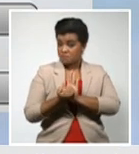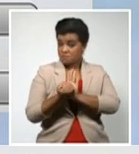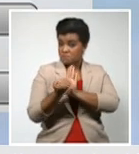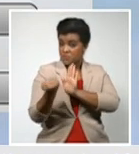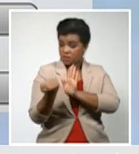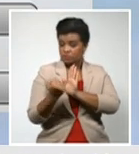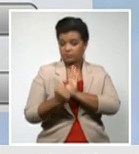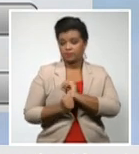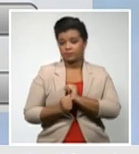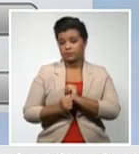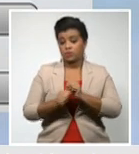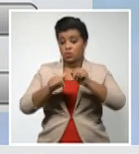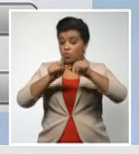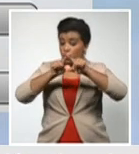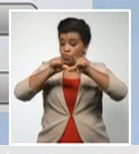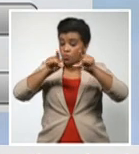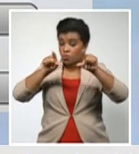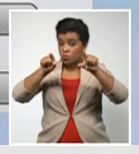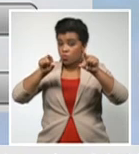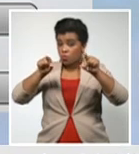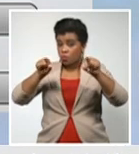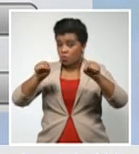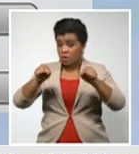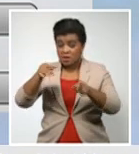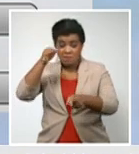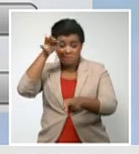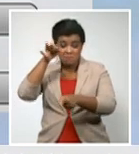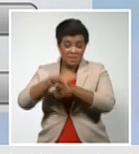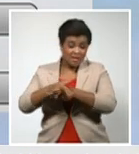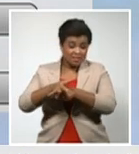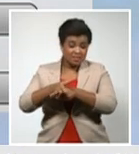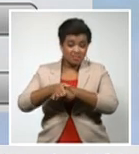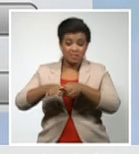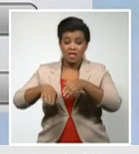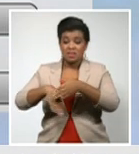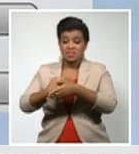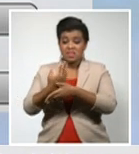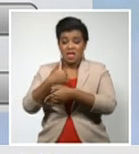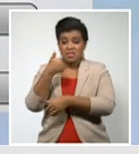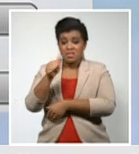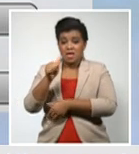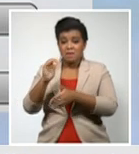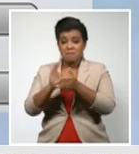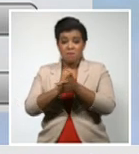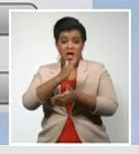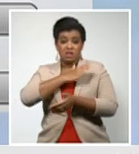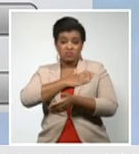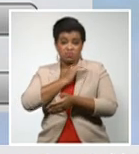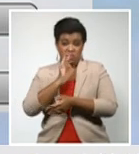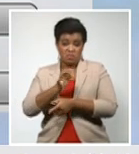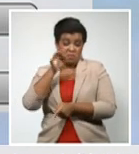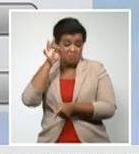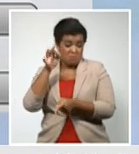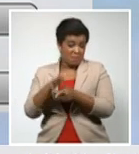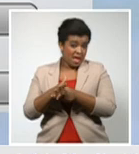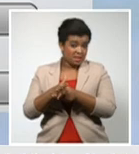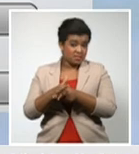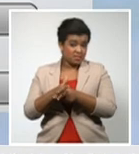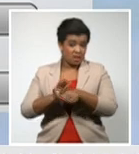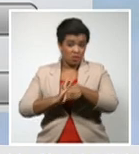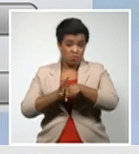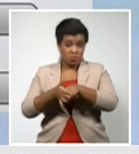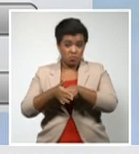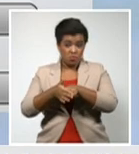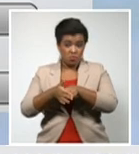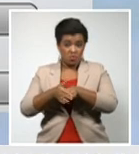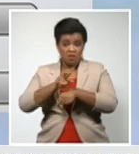diagnosticado en Cuba desde el día 10 de marzo, que como todos conocen fueron los primeros casos en el año 2020